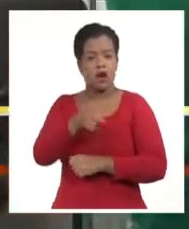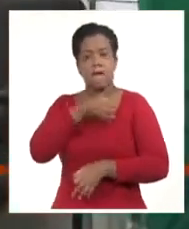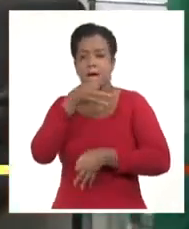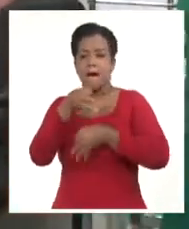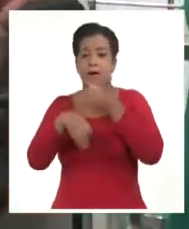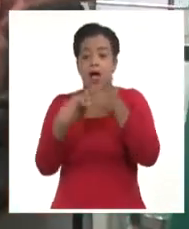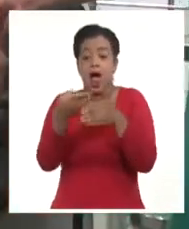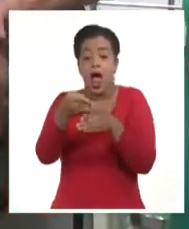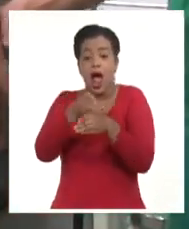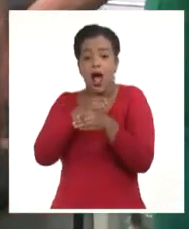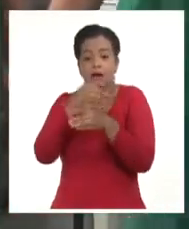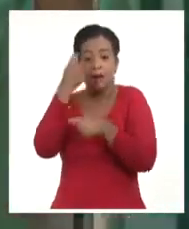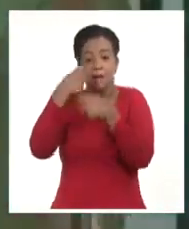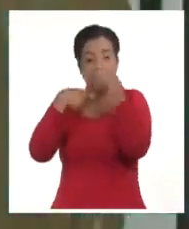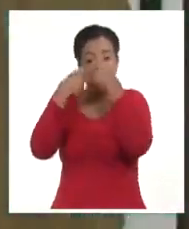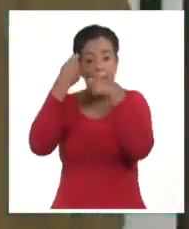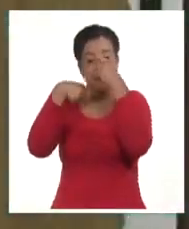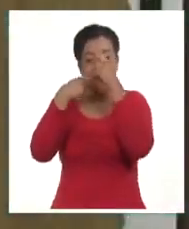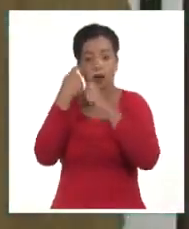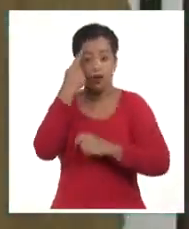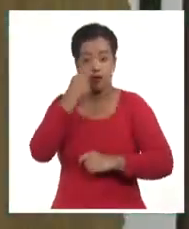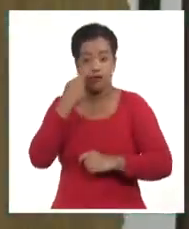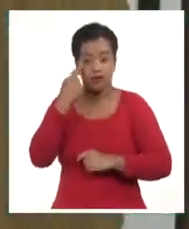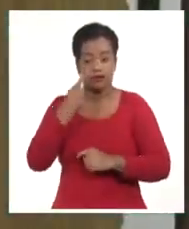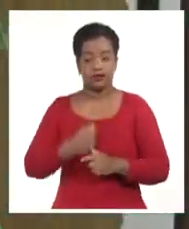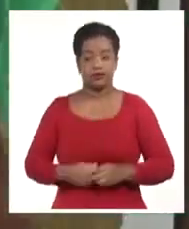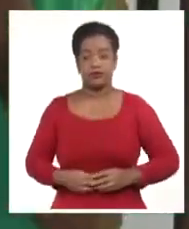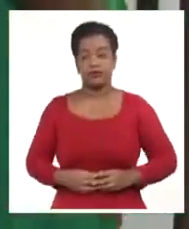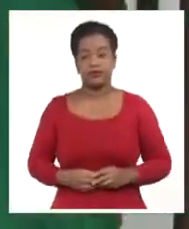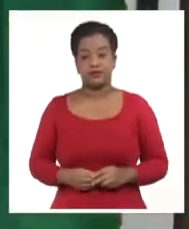del inicio del proceder quirúrgico.